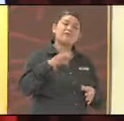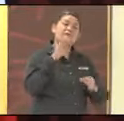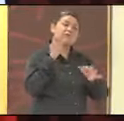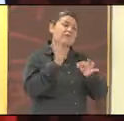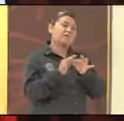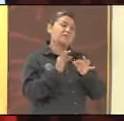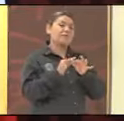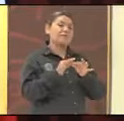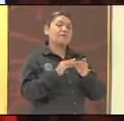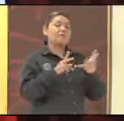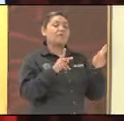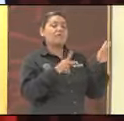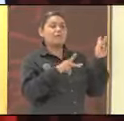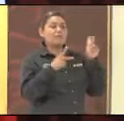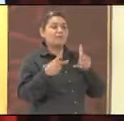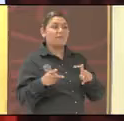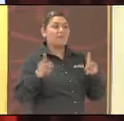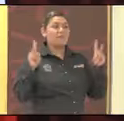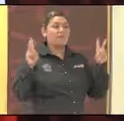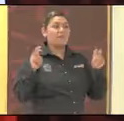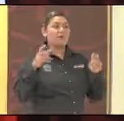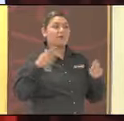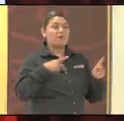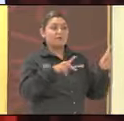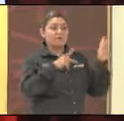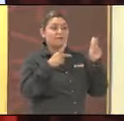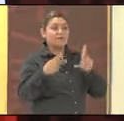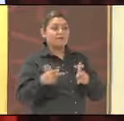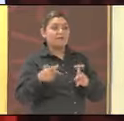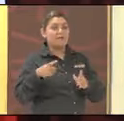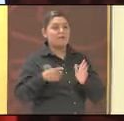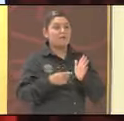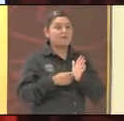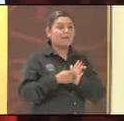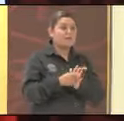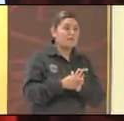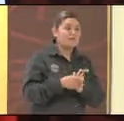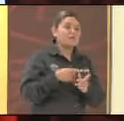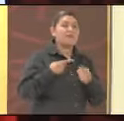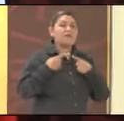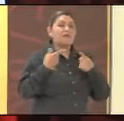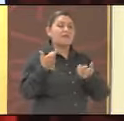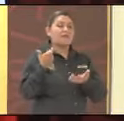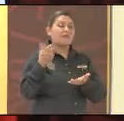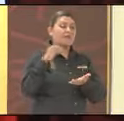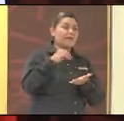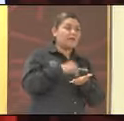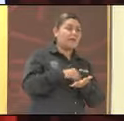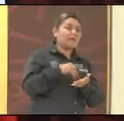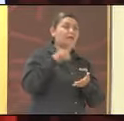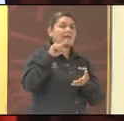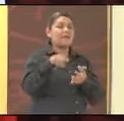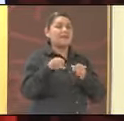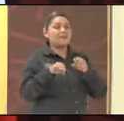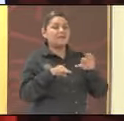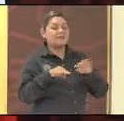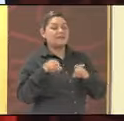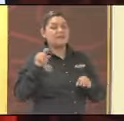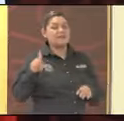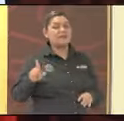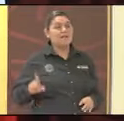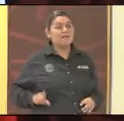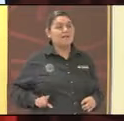un programa que está en nuestro Plan Municipal de Desarrollo, promover la inversión, la generación de empleo, desde el